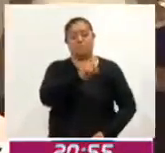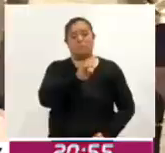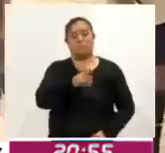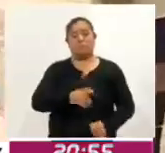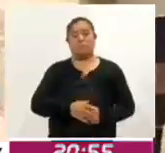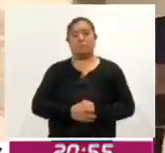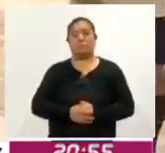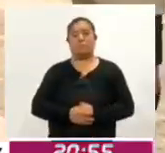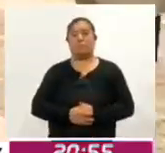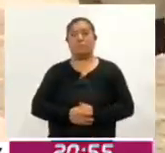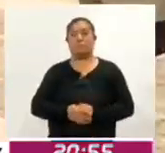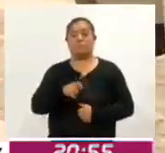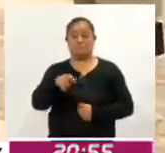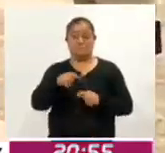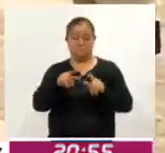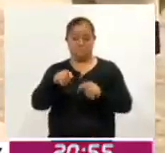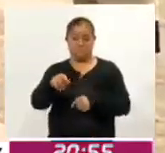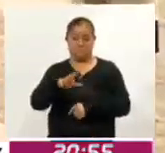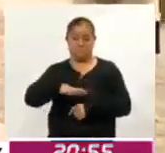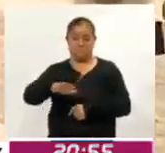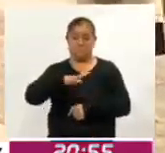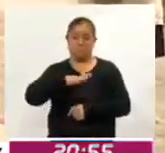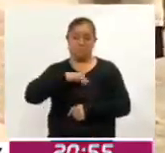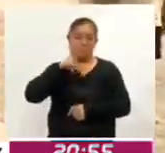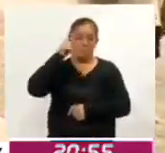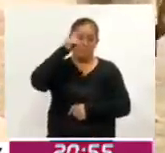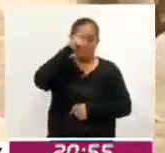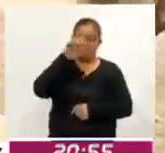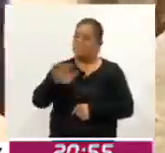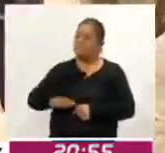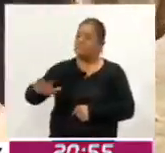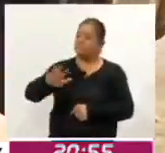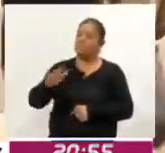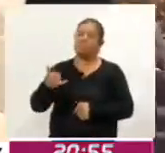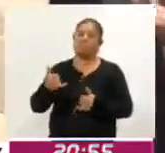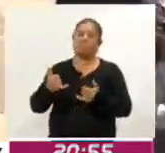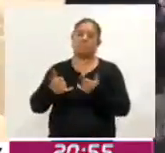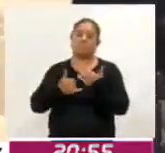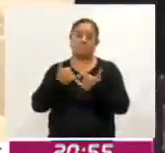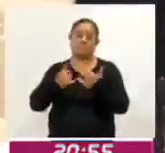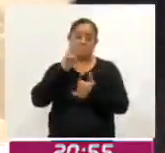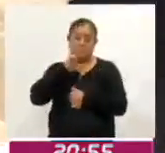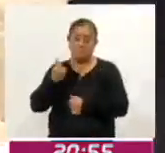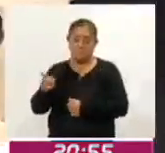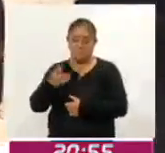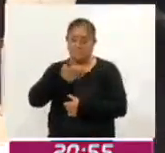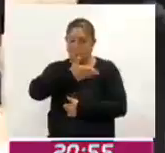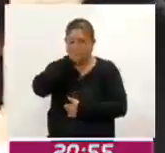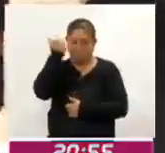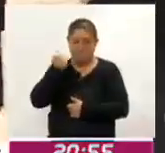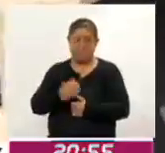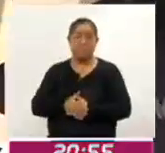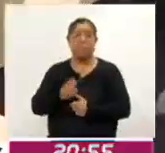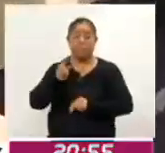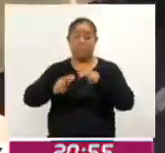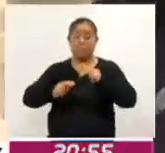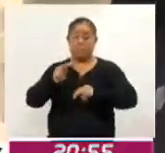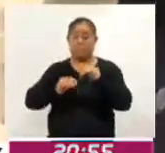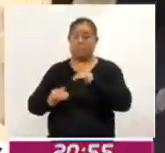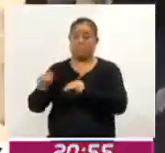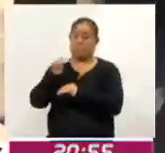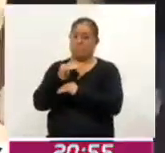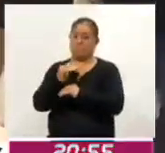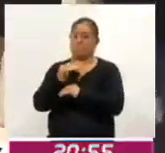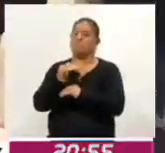Tlaxcala, hay un difícil por la inexperiencia de las jugadoras, ir a jugar pues otro nivel macroregional, se